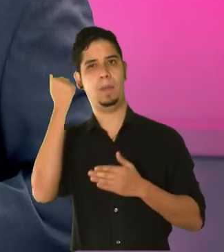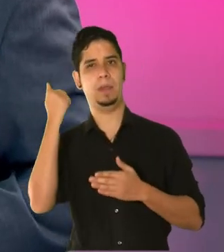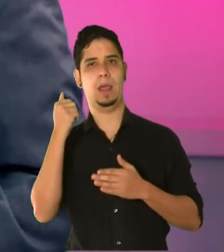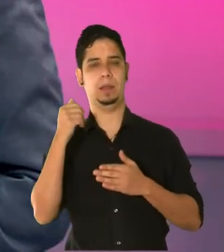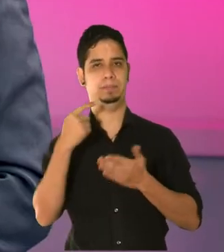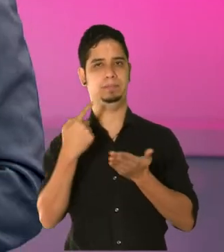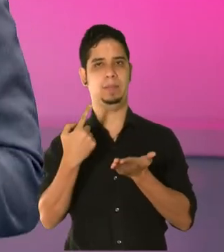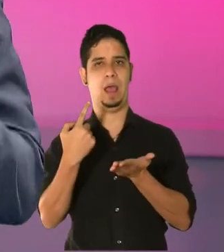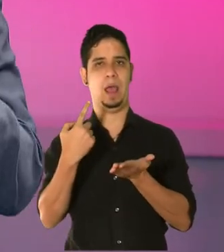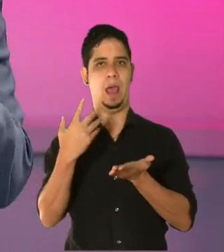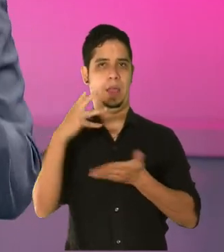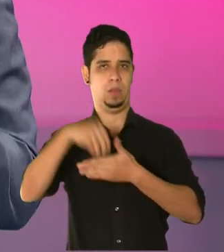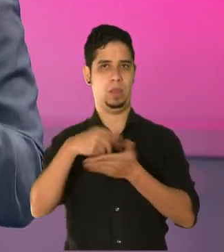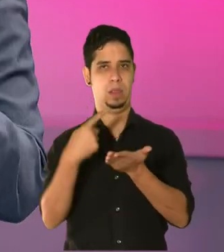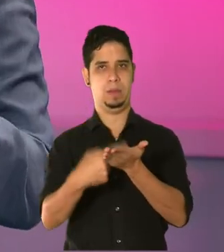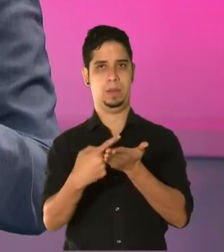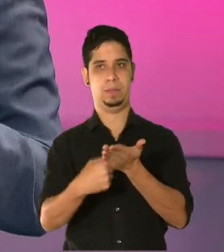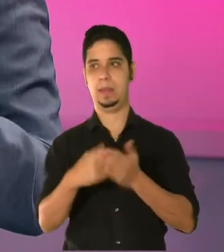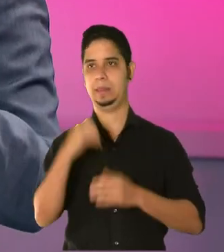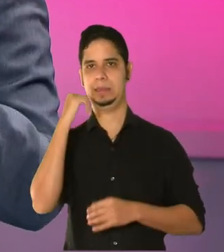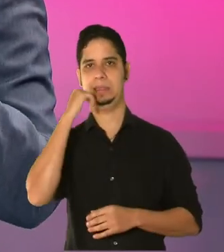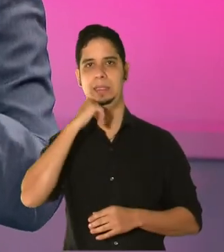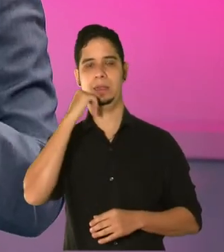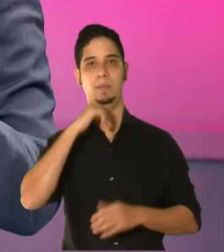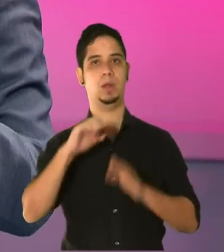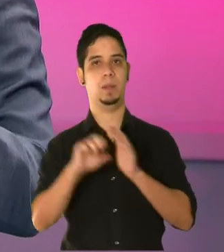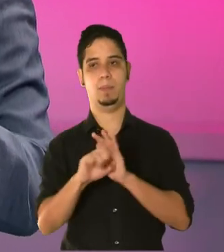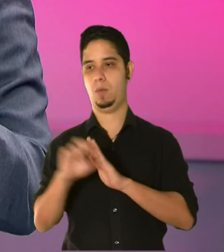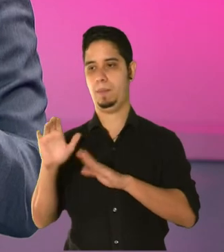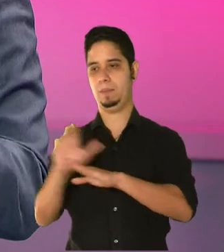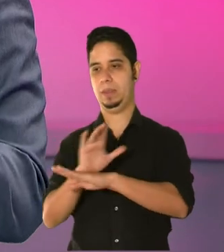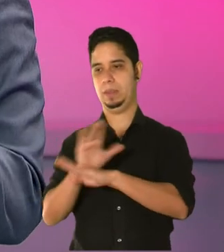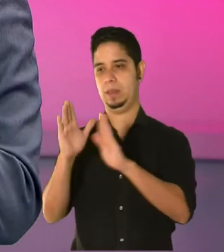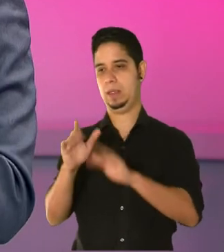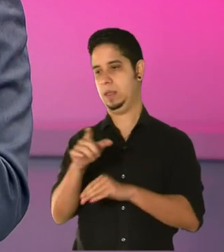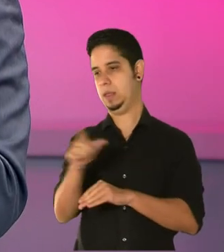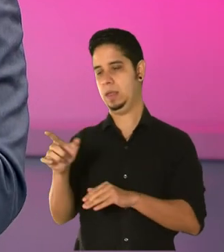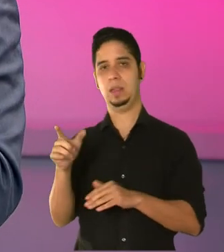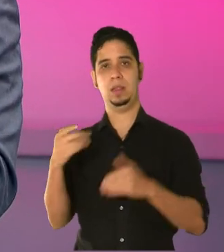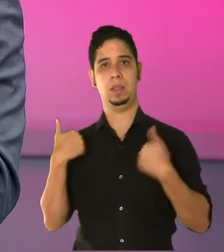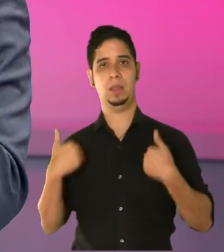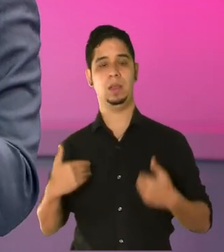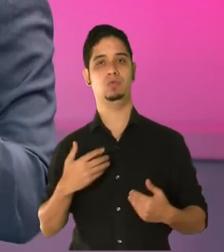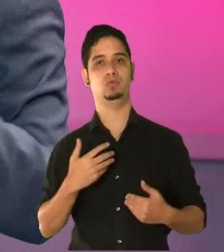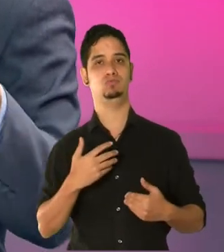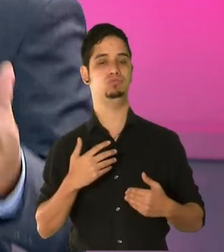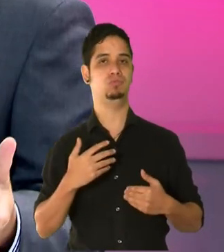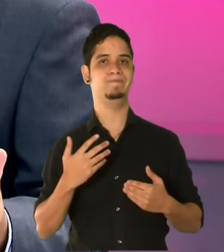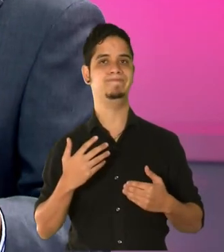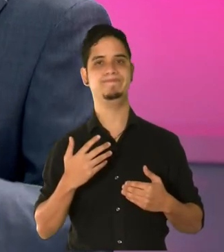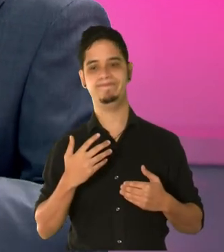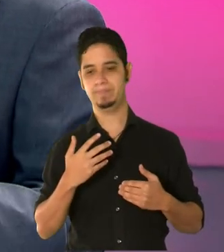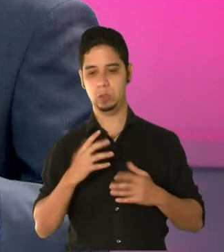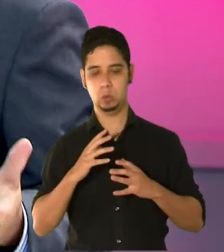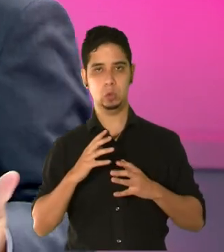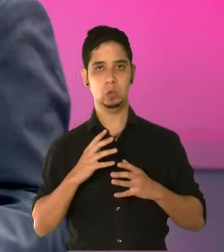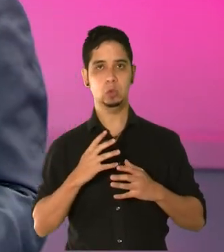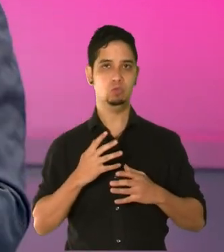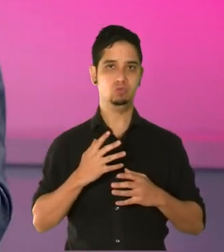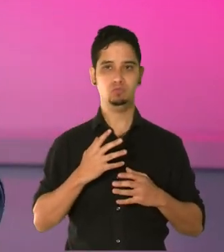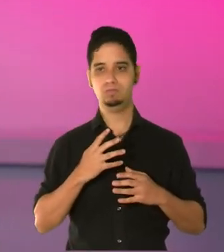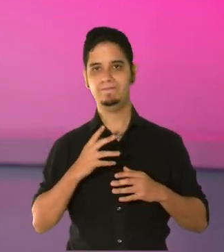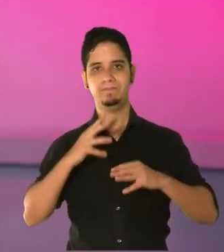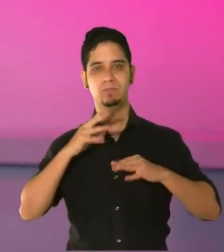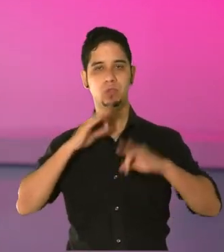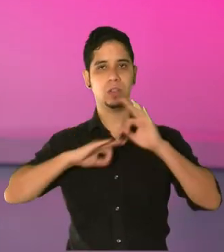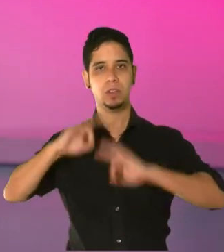y es otro sufrimiento que hubiese que carga el comerciante no sé no se dice mucho que es su preocupación para con sus empleados porque muchas personas quedaron